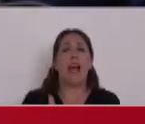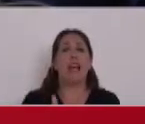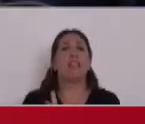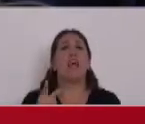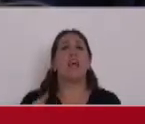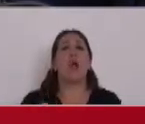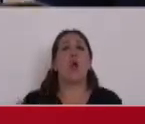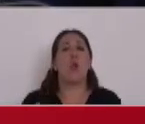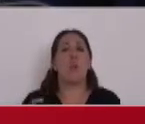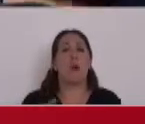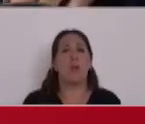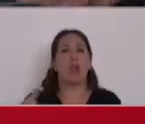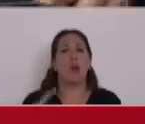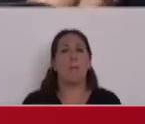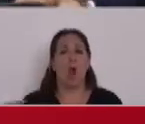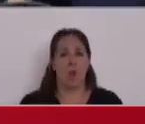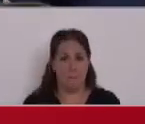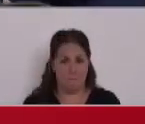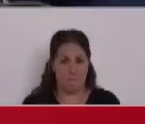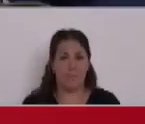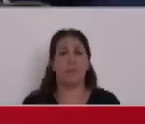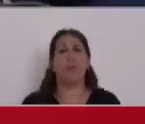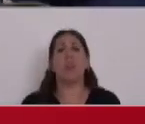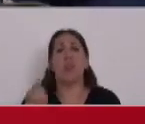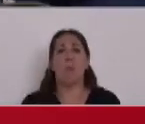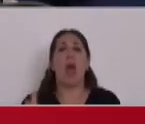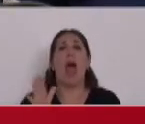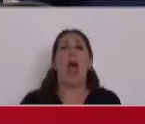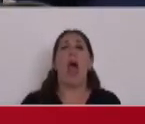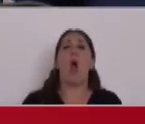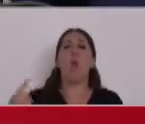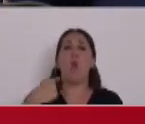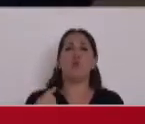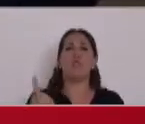argentina, por llamarlo de alguna manera, es que es insostenible mantener ese equilibrio de números.